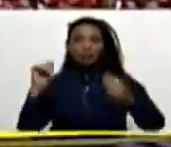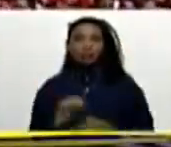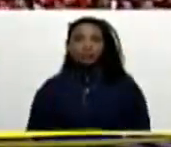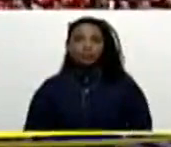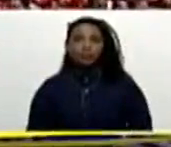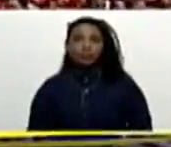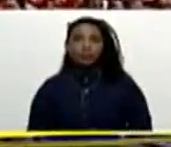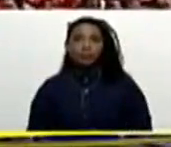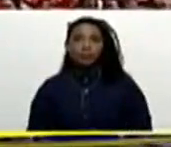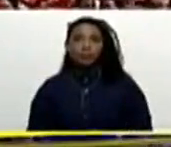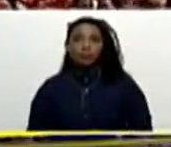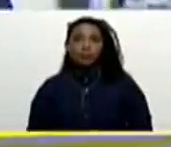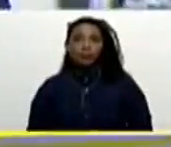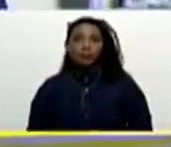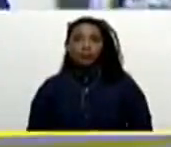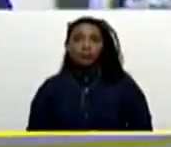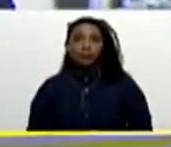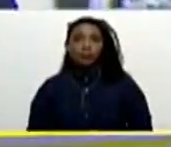And so